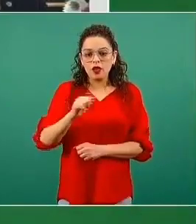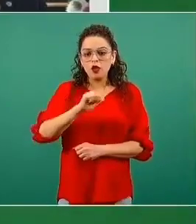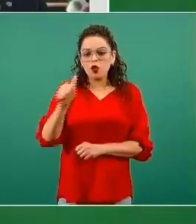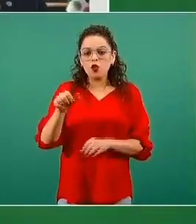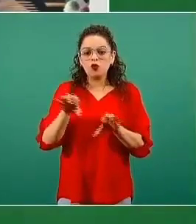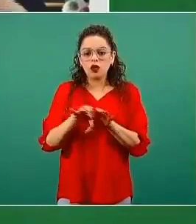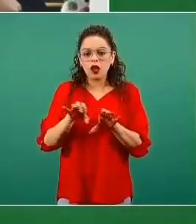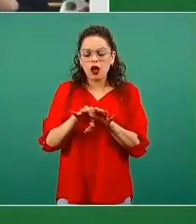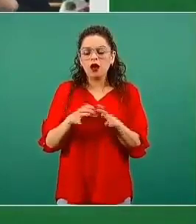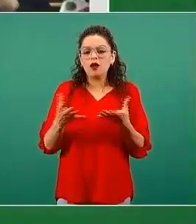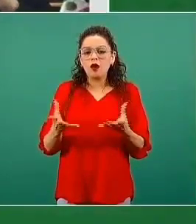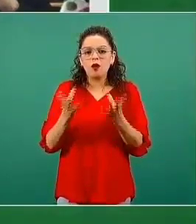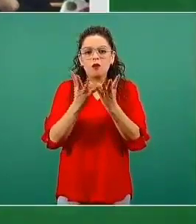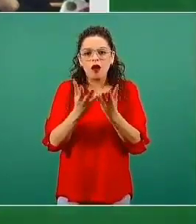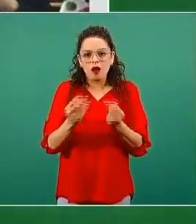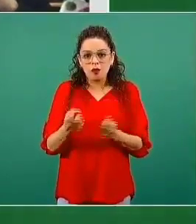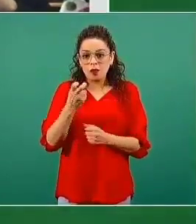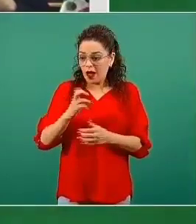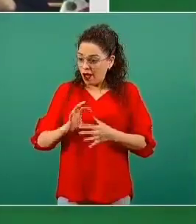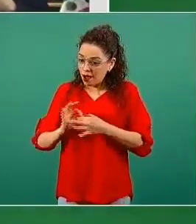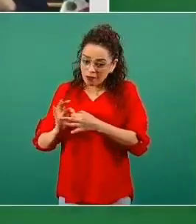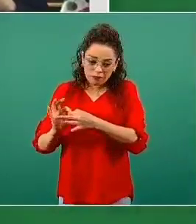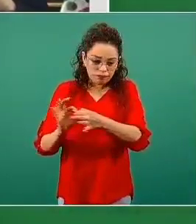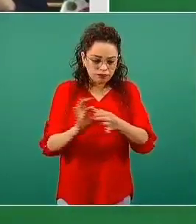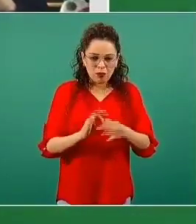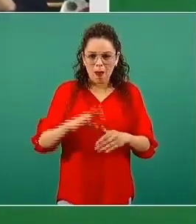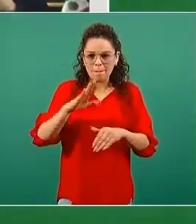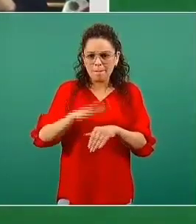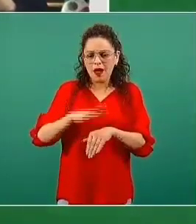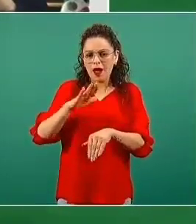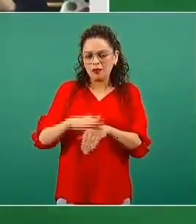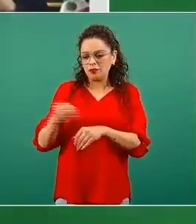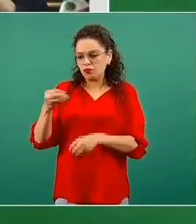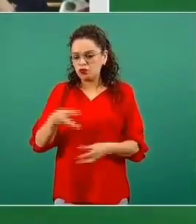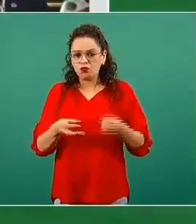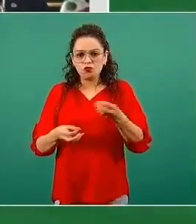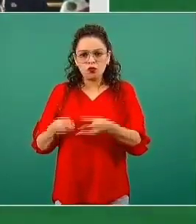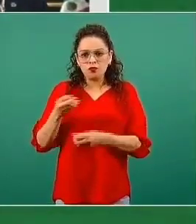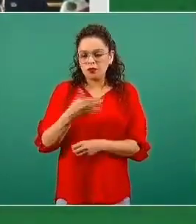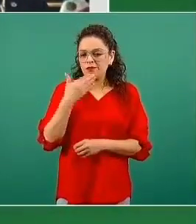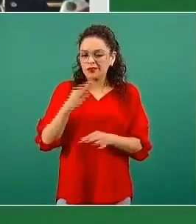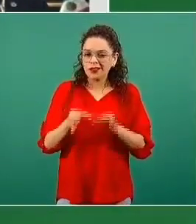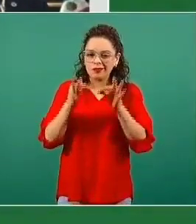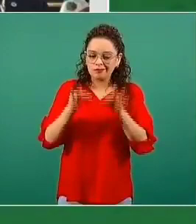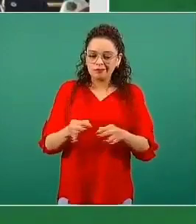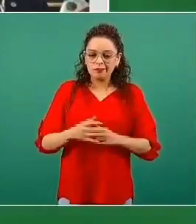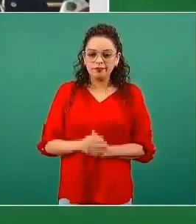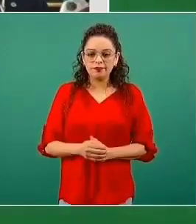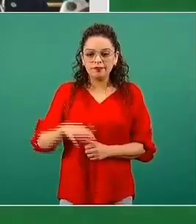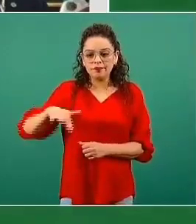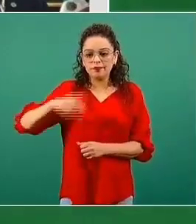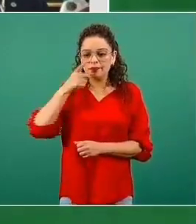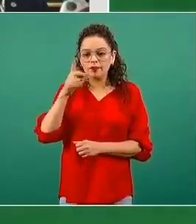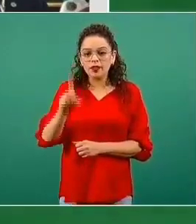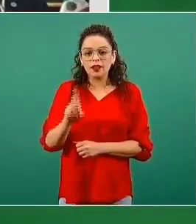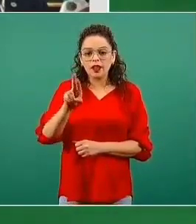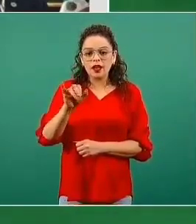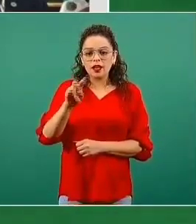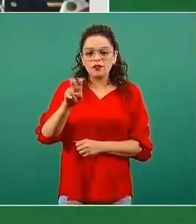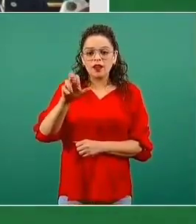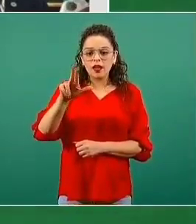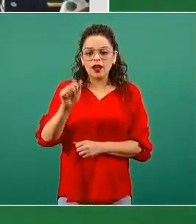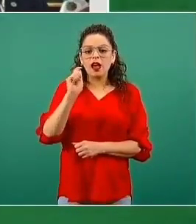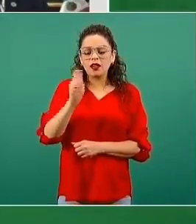Se ha sumado ampliamente. Por eso me parece muy acertado, como lo formula el doctor Rivera, que esto es